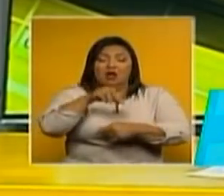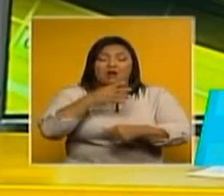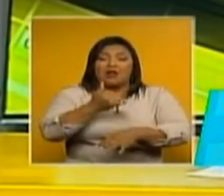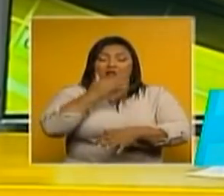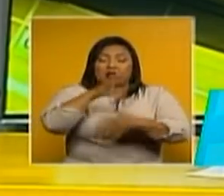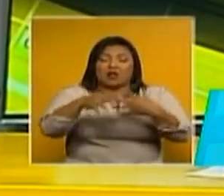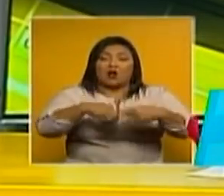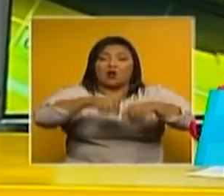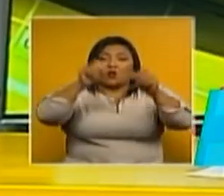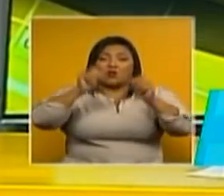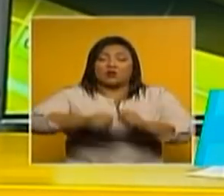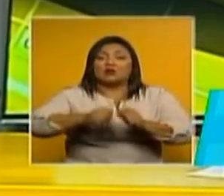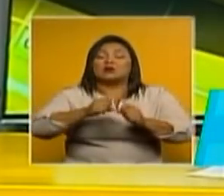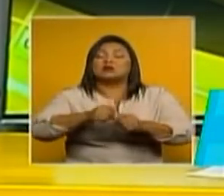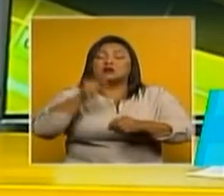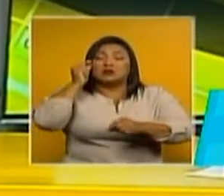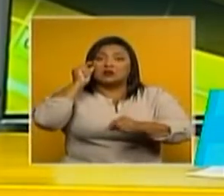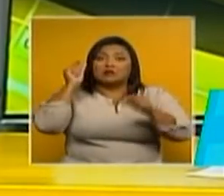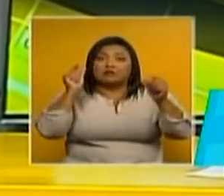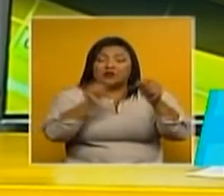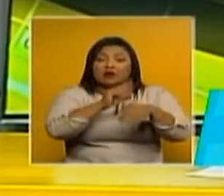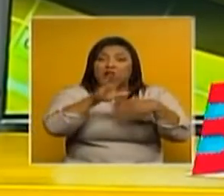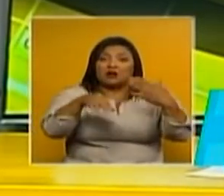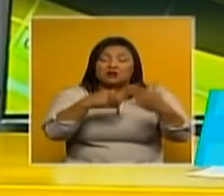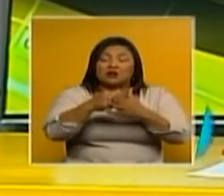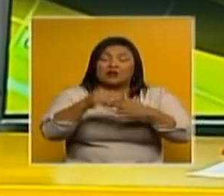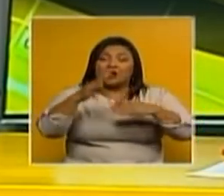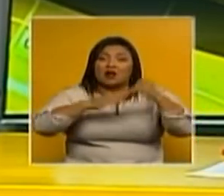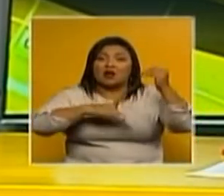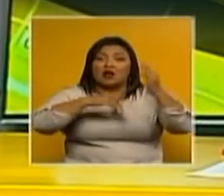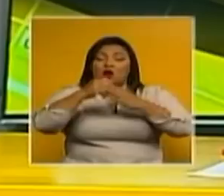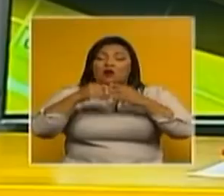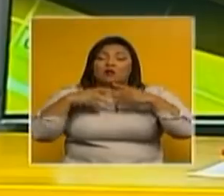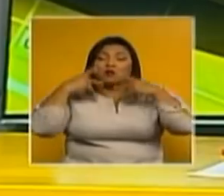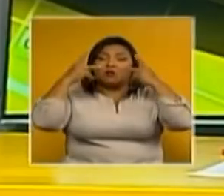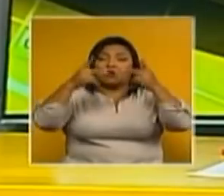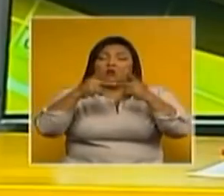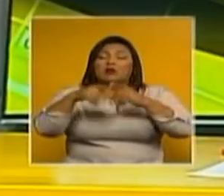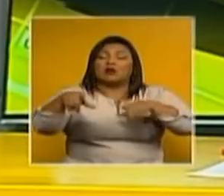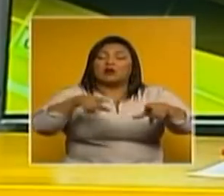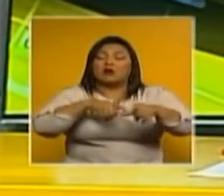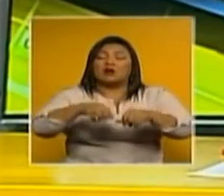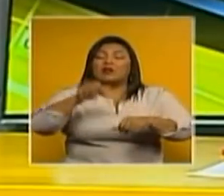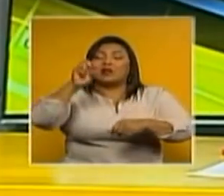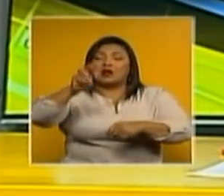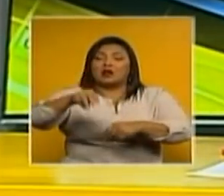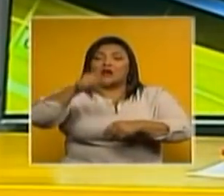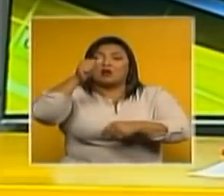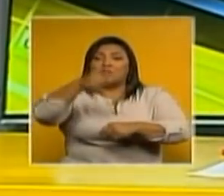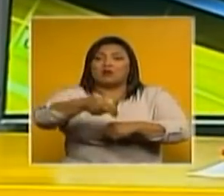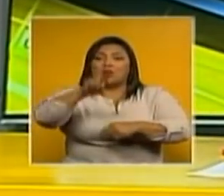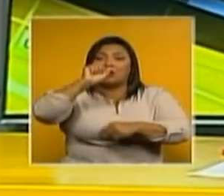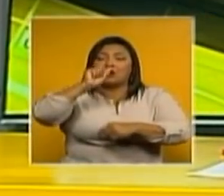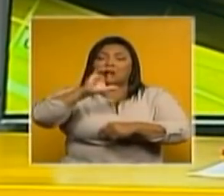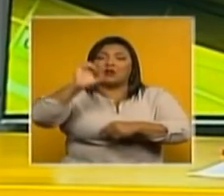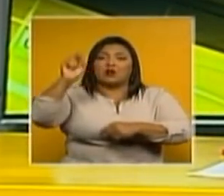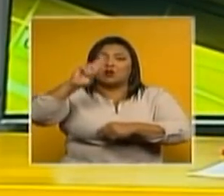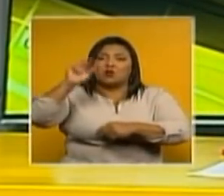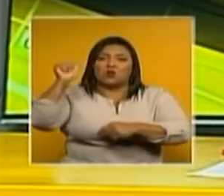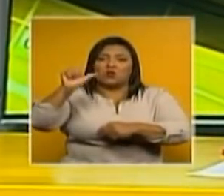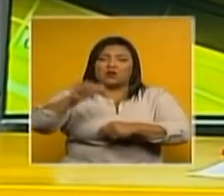la contratación, ejecución y fiscalización de la obra pública en el sector de La Manga del Cura. José Ignacio Arévalo con el